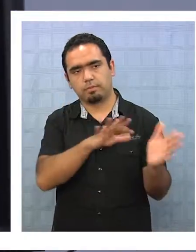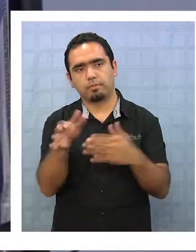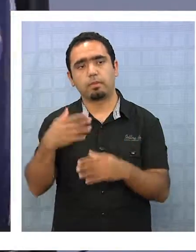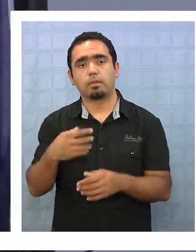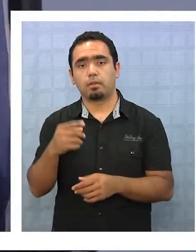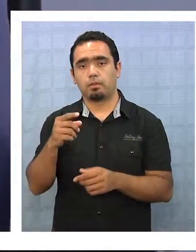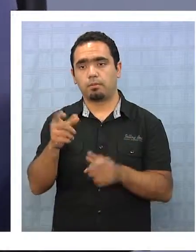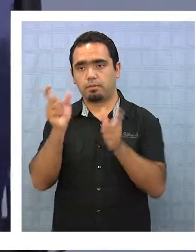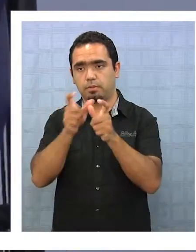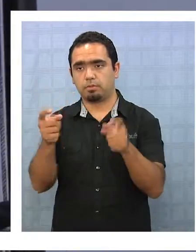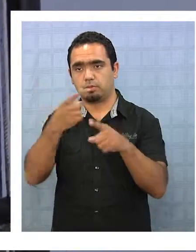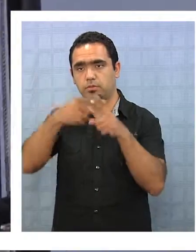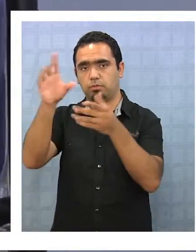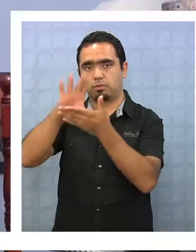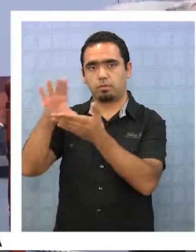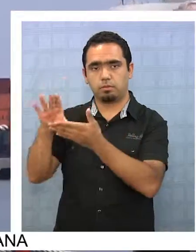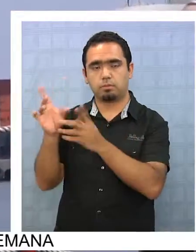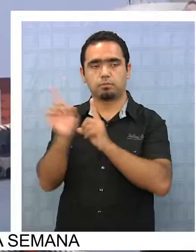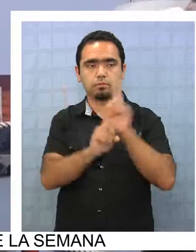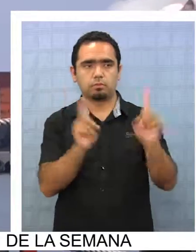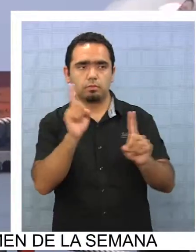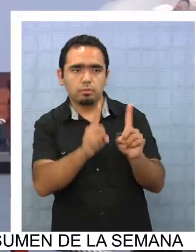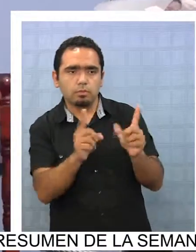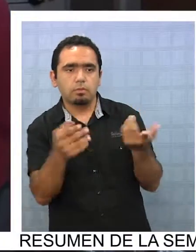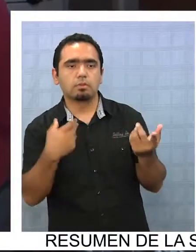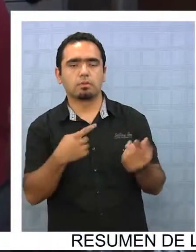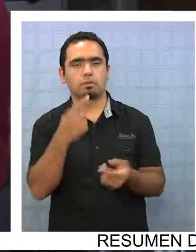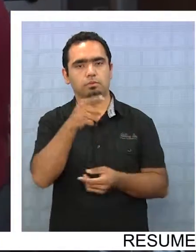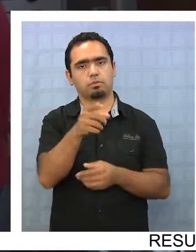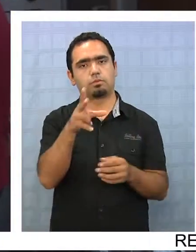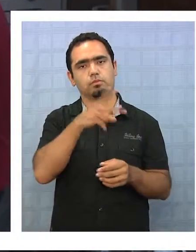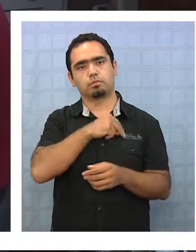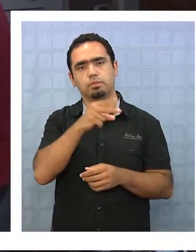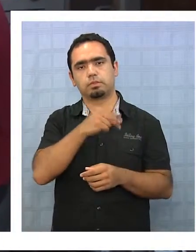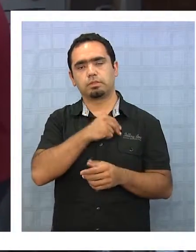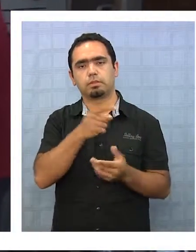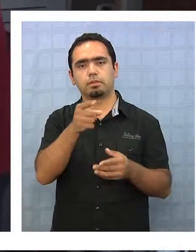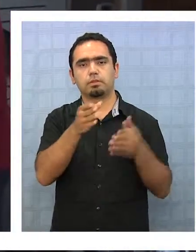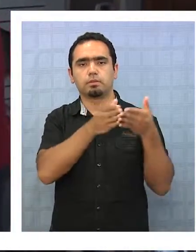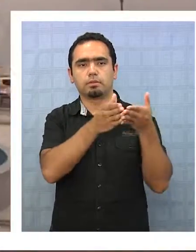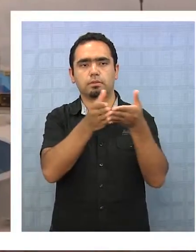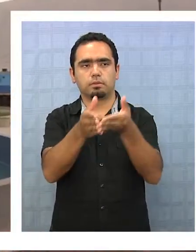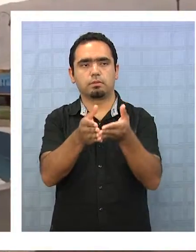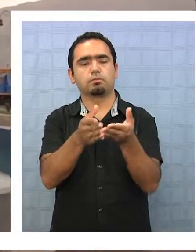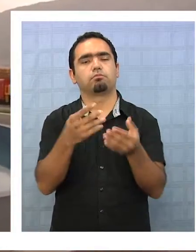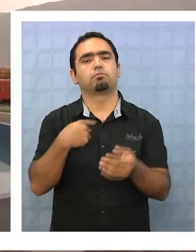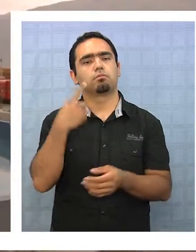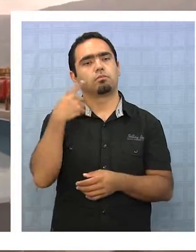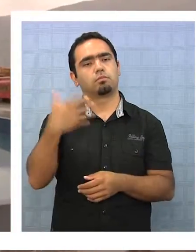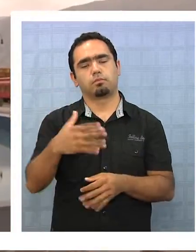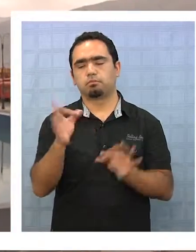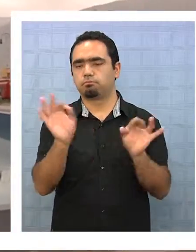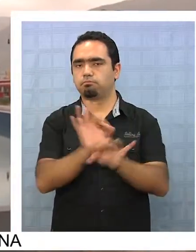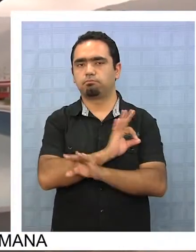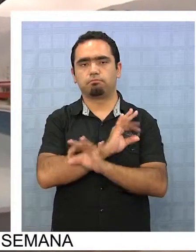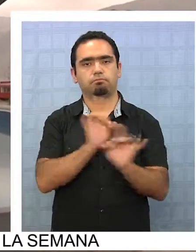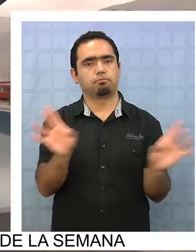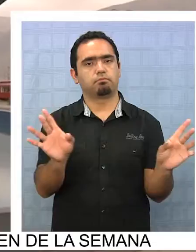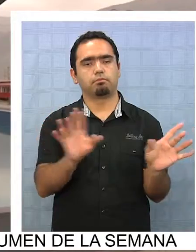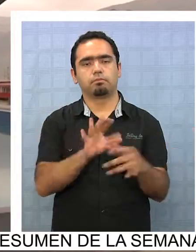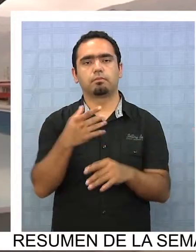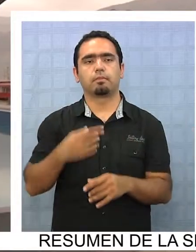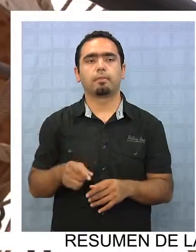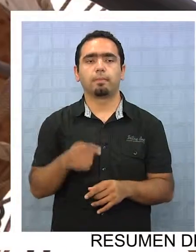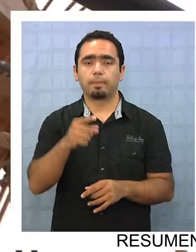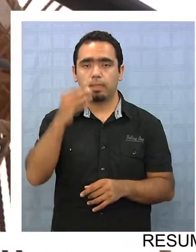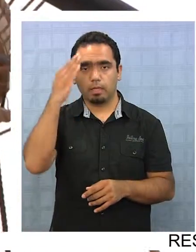Los turistas comentan que el premio otorgado a la representación a escala de la Corbett Esmeralda se justifica totalmente. Yo